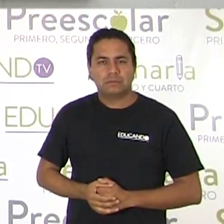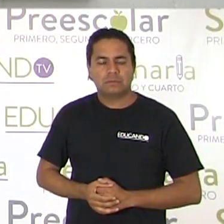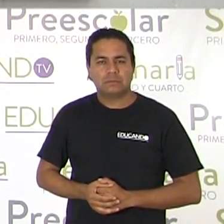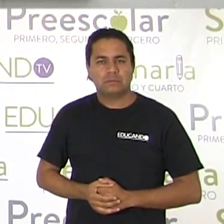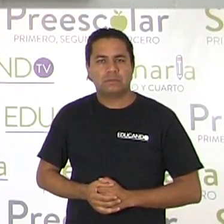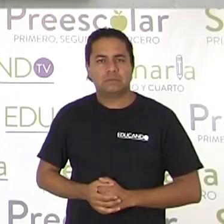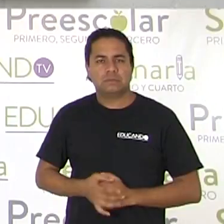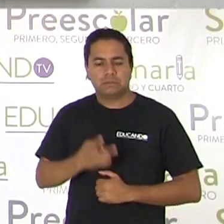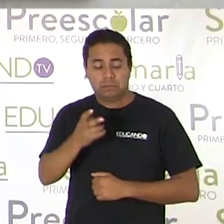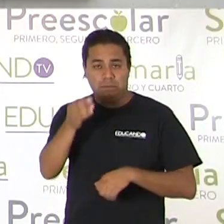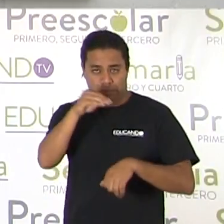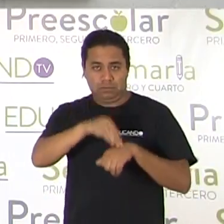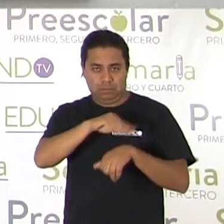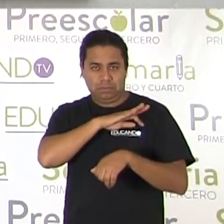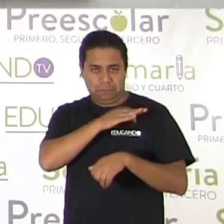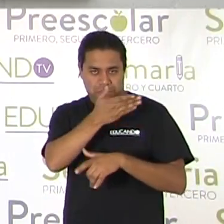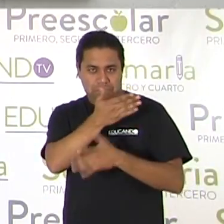representado de esta manera,